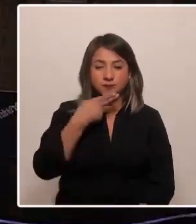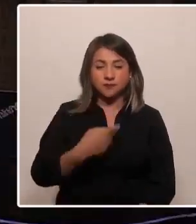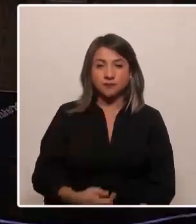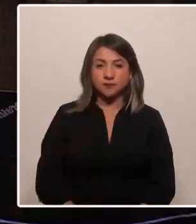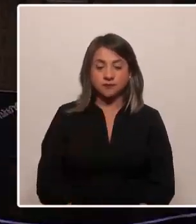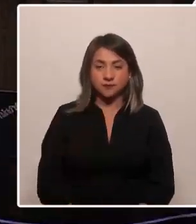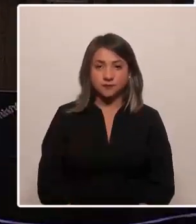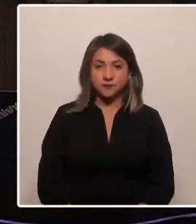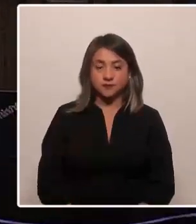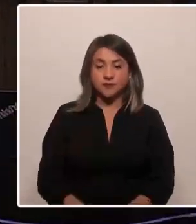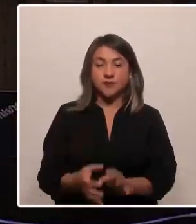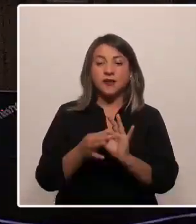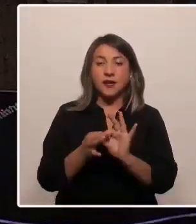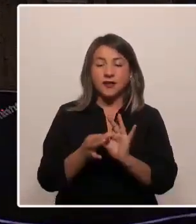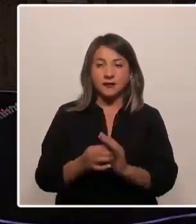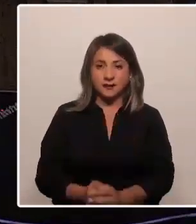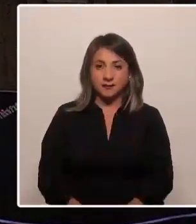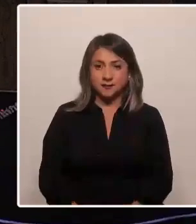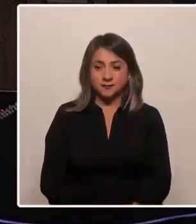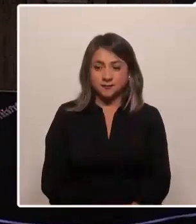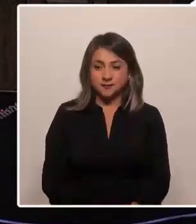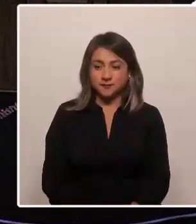Gracias.